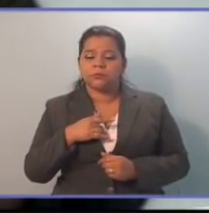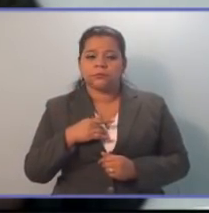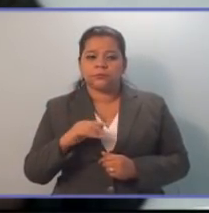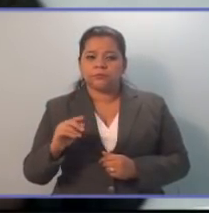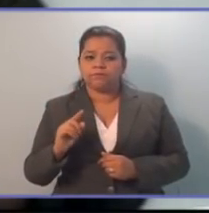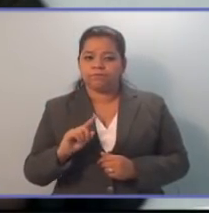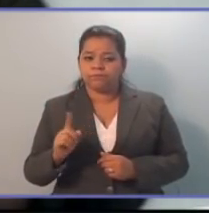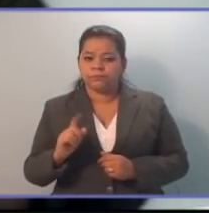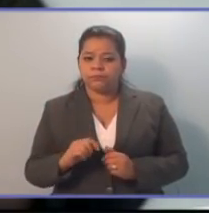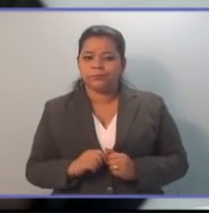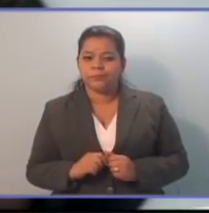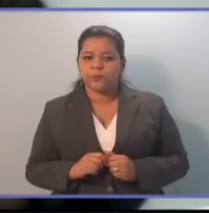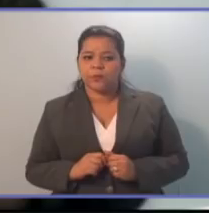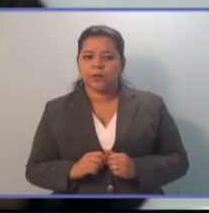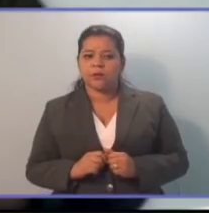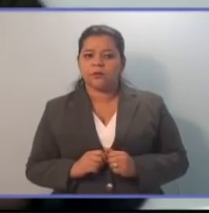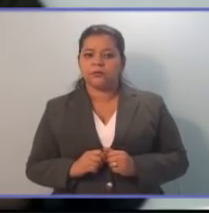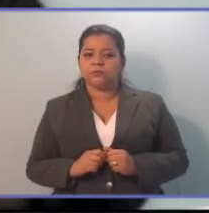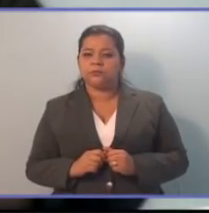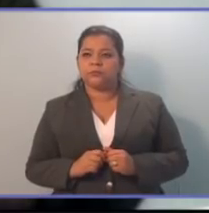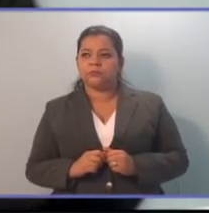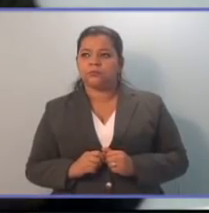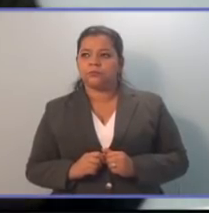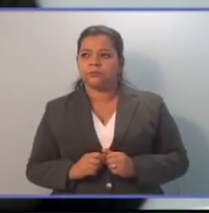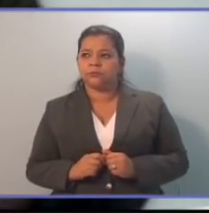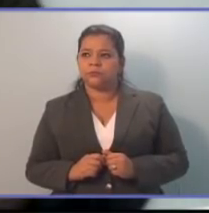habido como